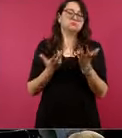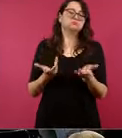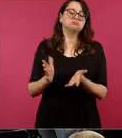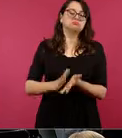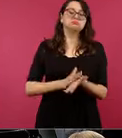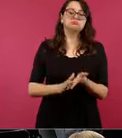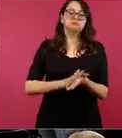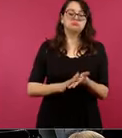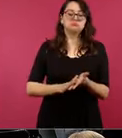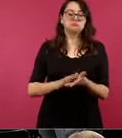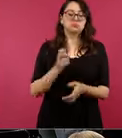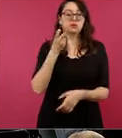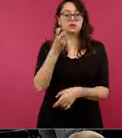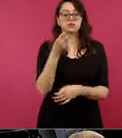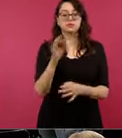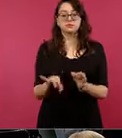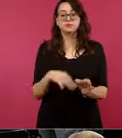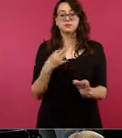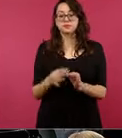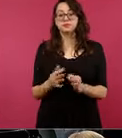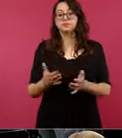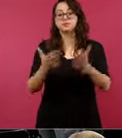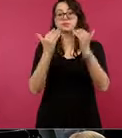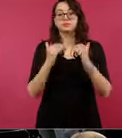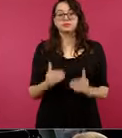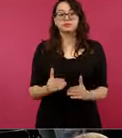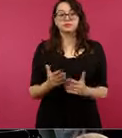el micrófono a mi general secretario.